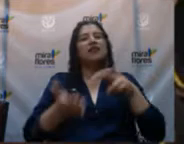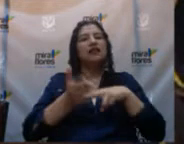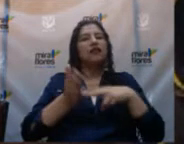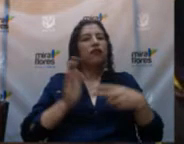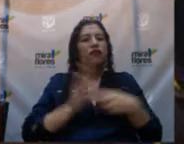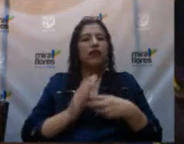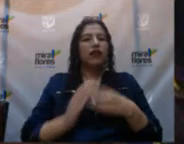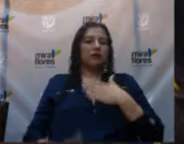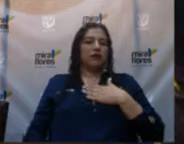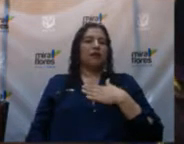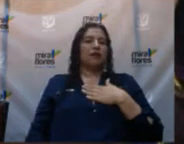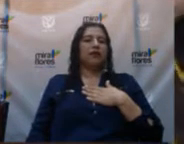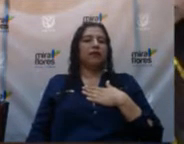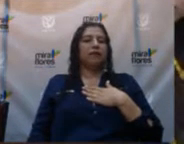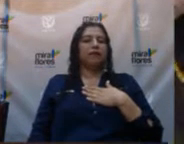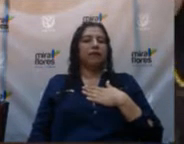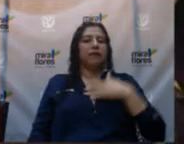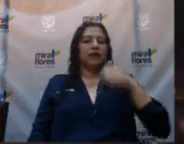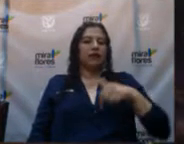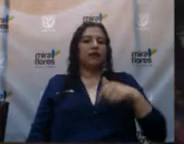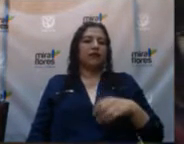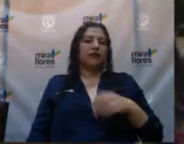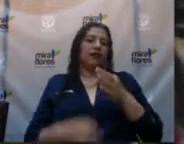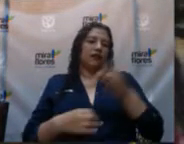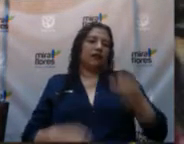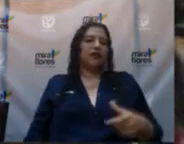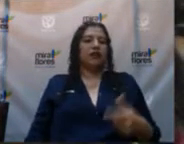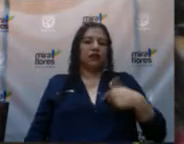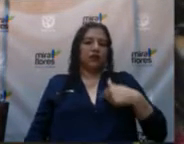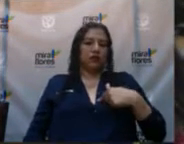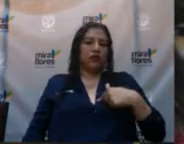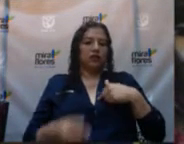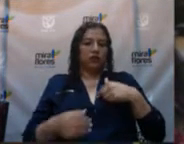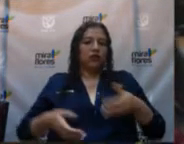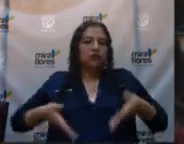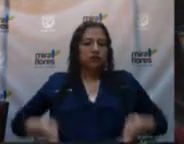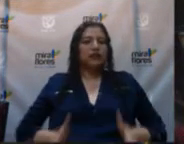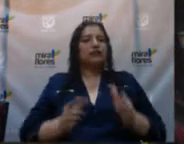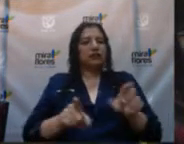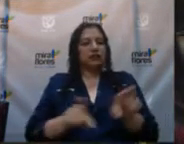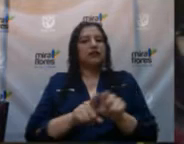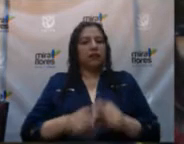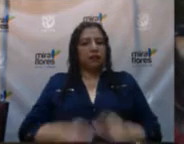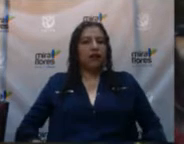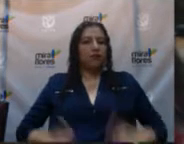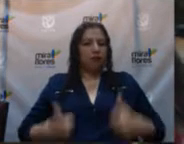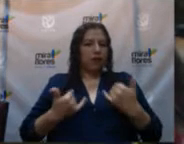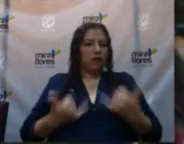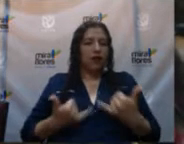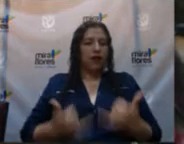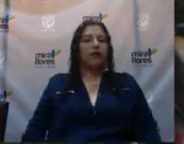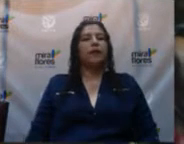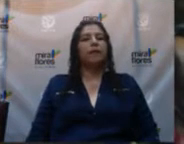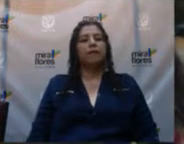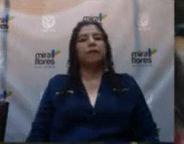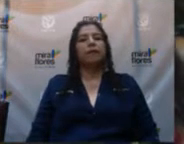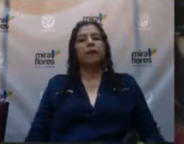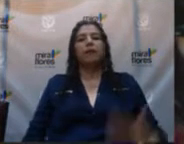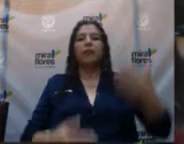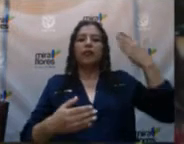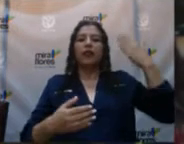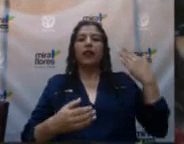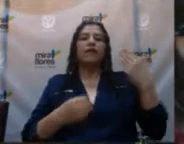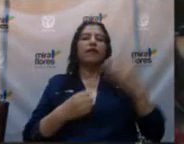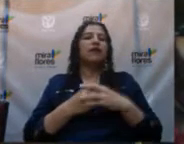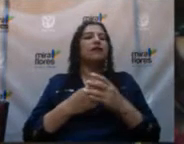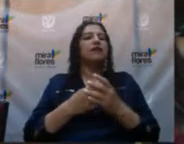significa para mí el distrito donde nací y vivo en la actualidad. Antes de pertenecer